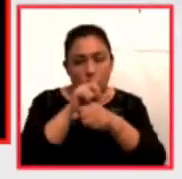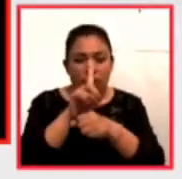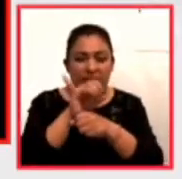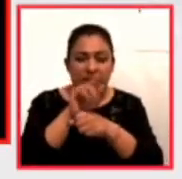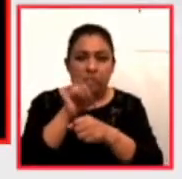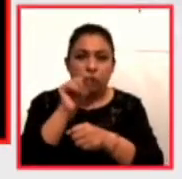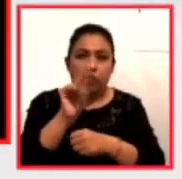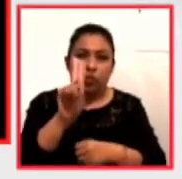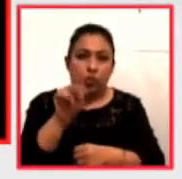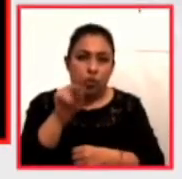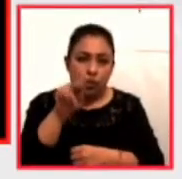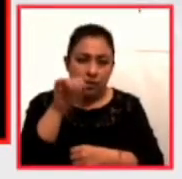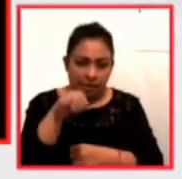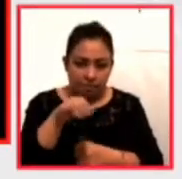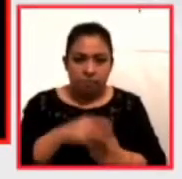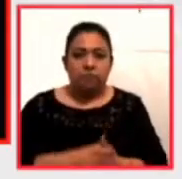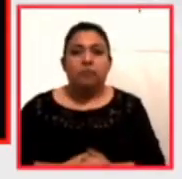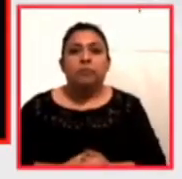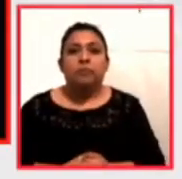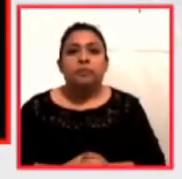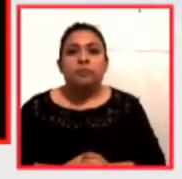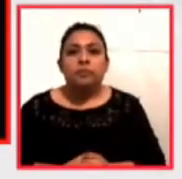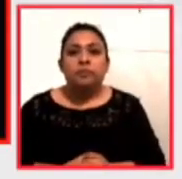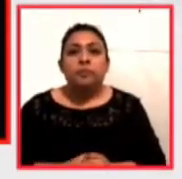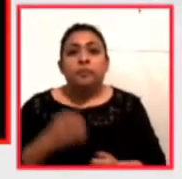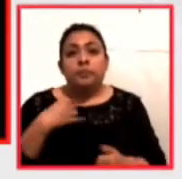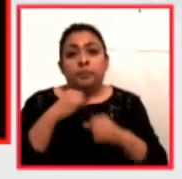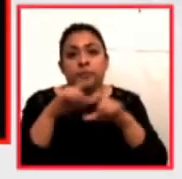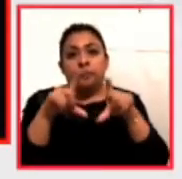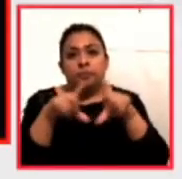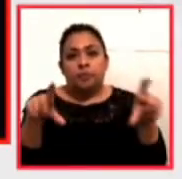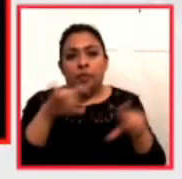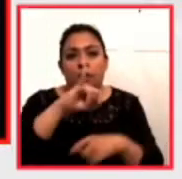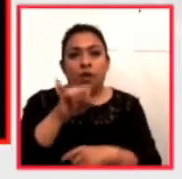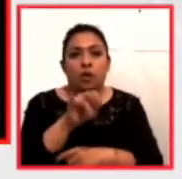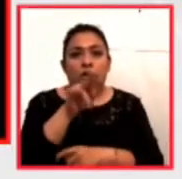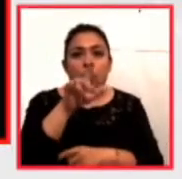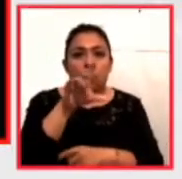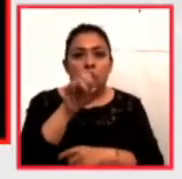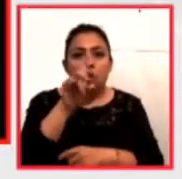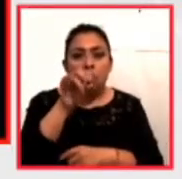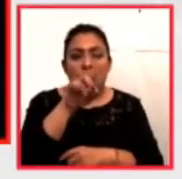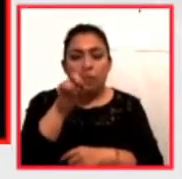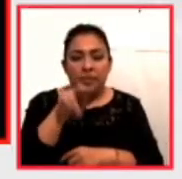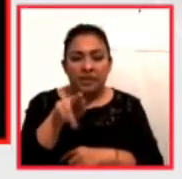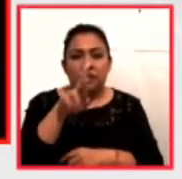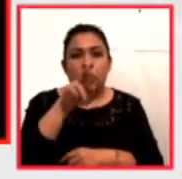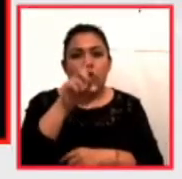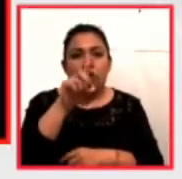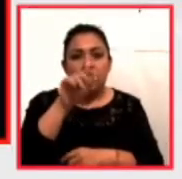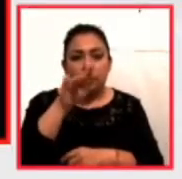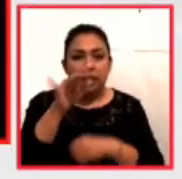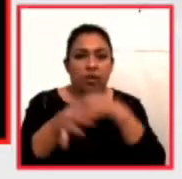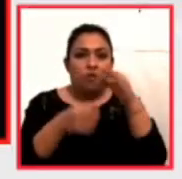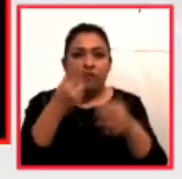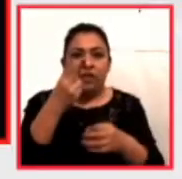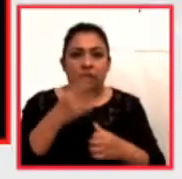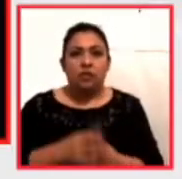YouTube. Dejen de estar de revoltosos. No, con información y texto de Julio López, Rodrigo Peredo, Noticias 22.